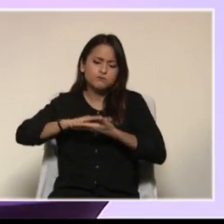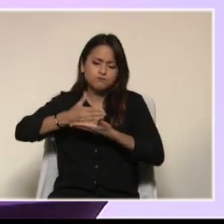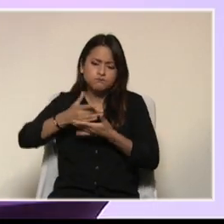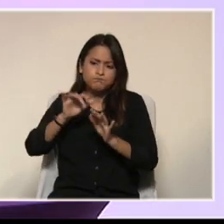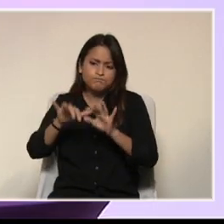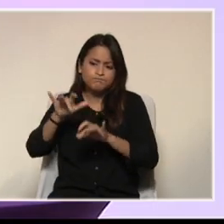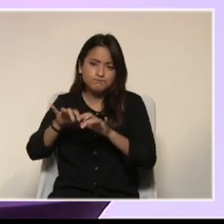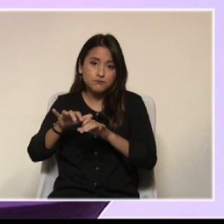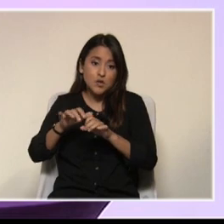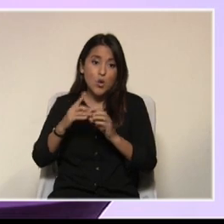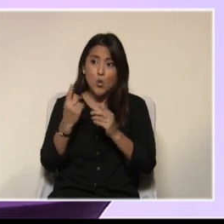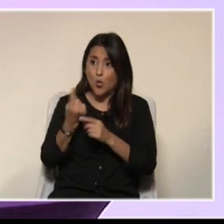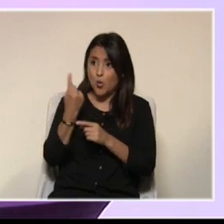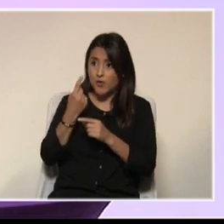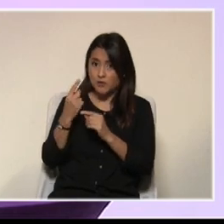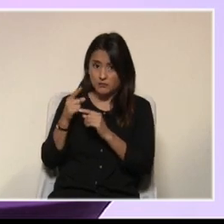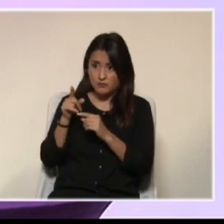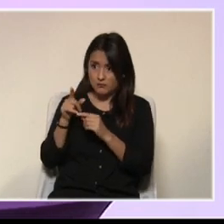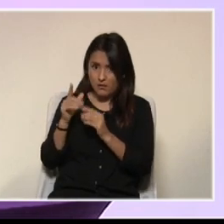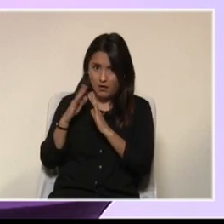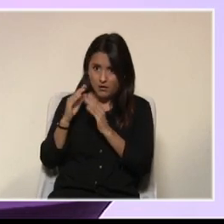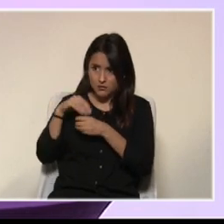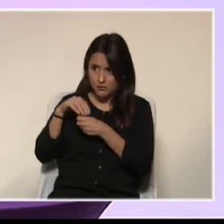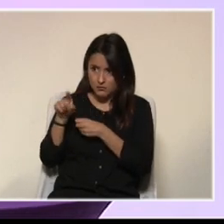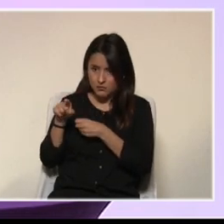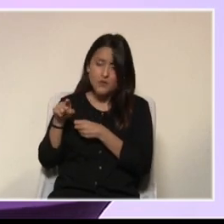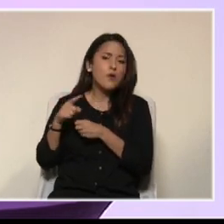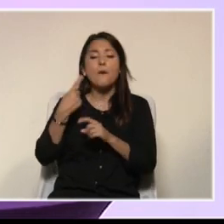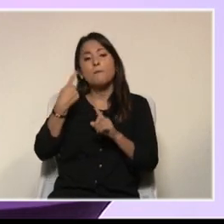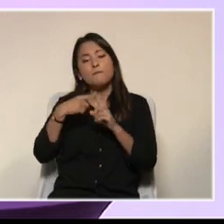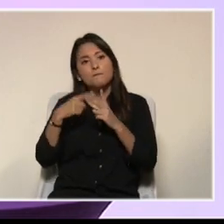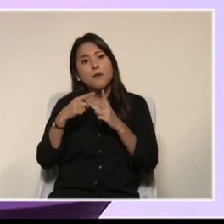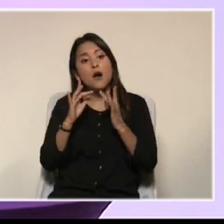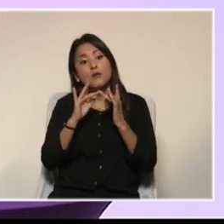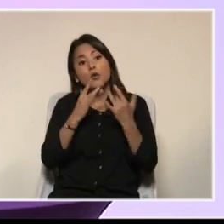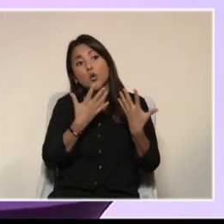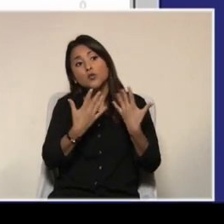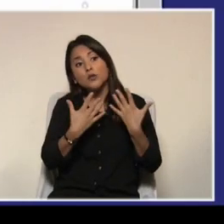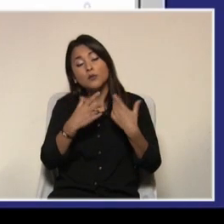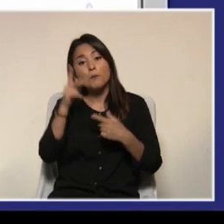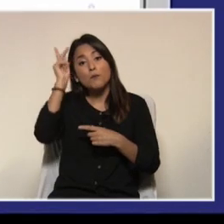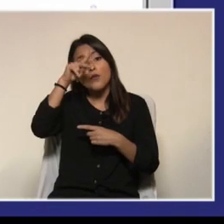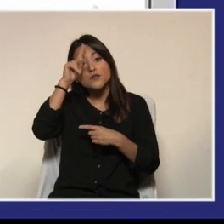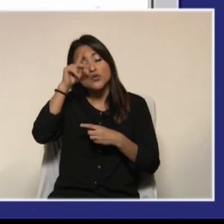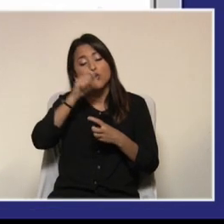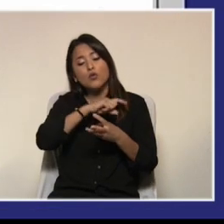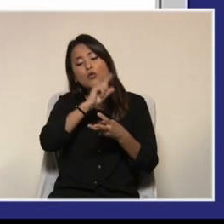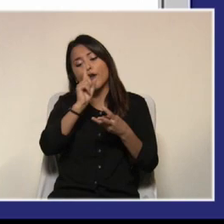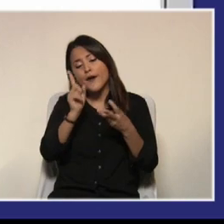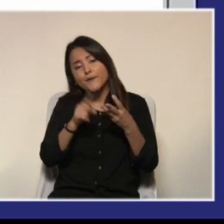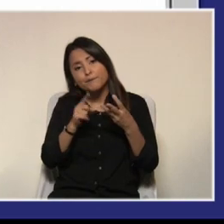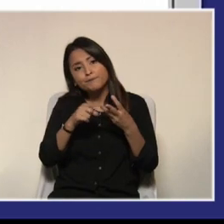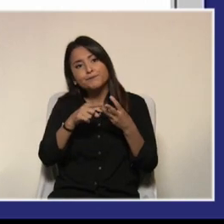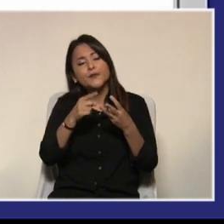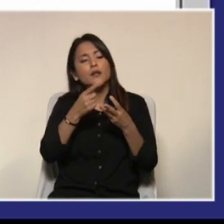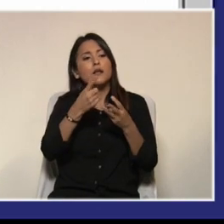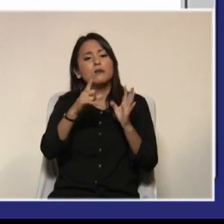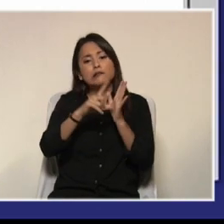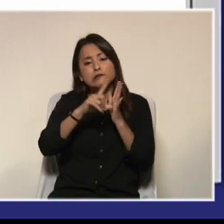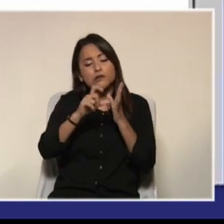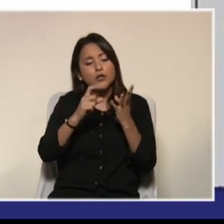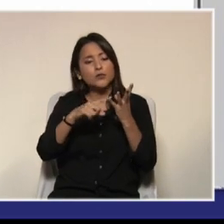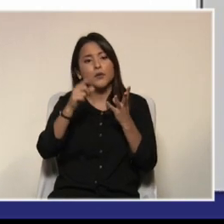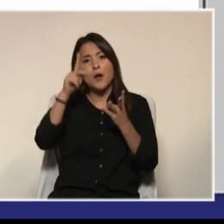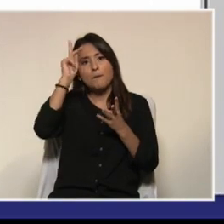tenemos que comunicarnos con los planteles y servicios de la modalidad, con los profesores de las áreas de formación, con el profesor